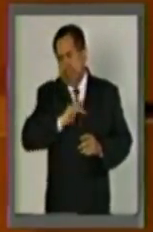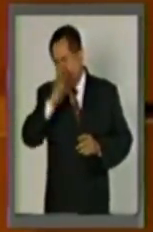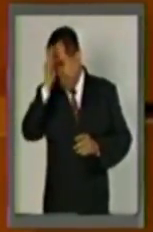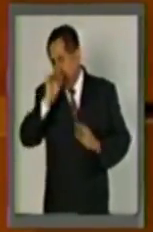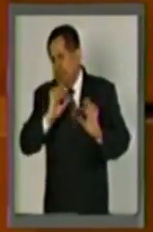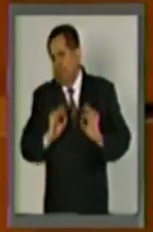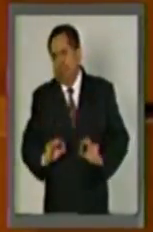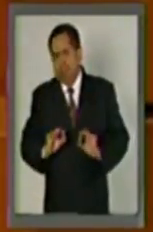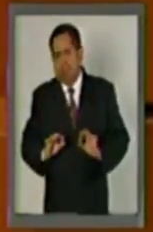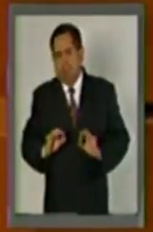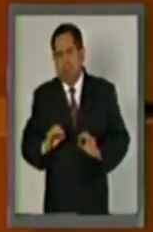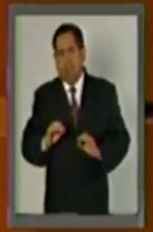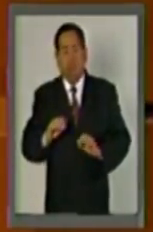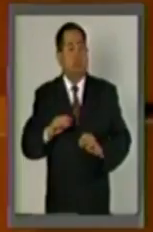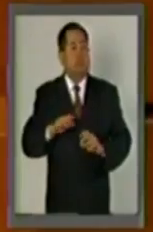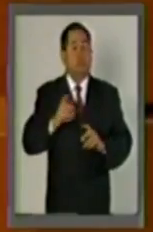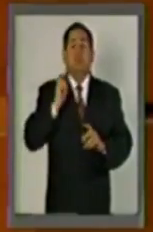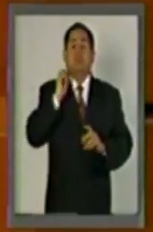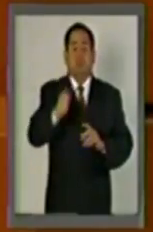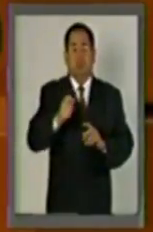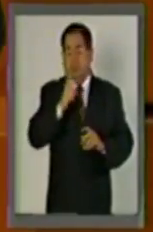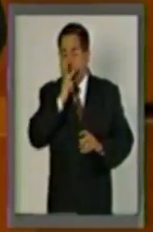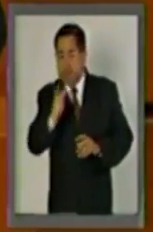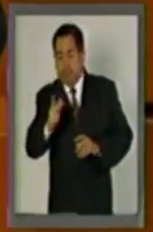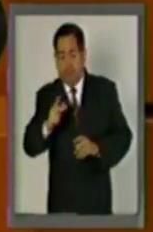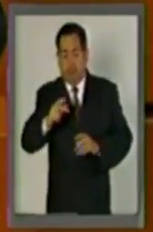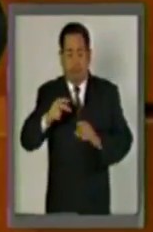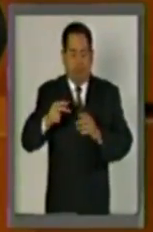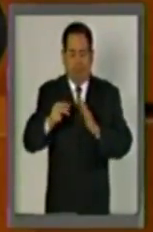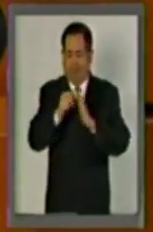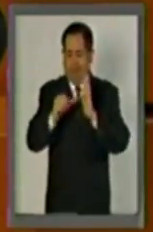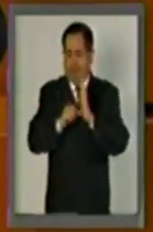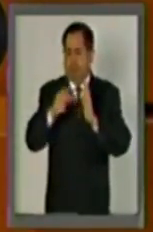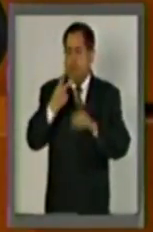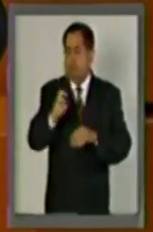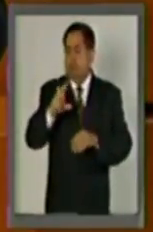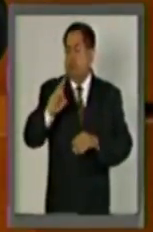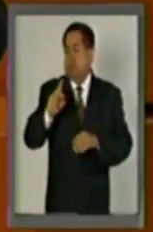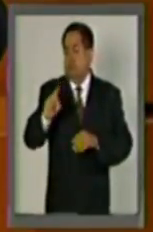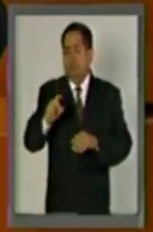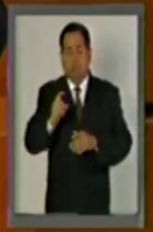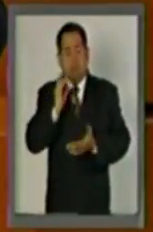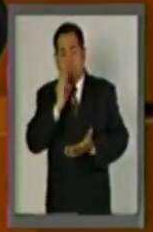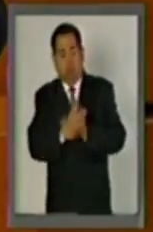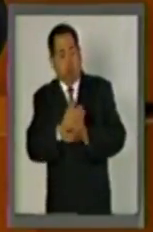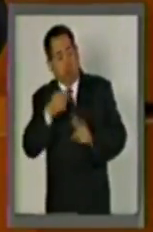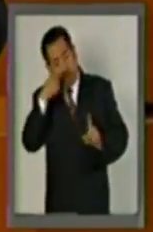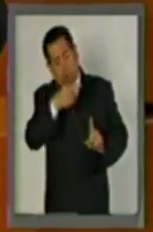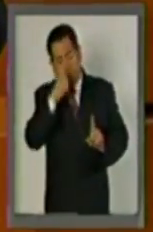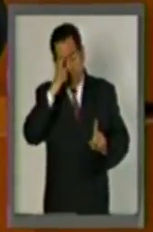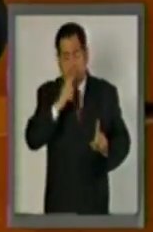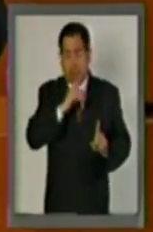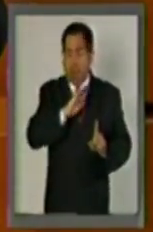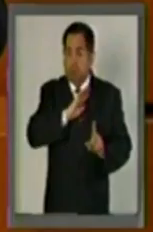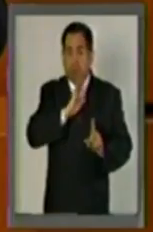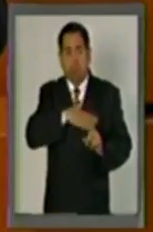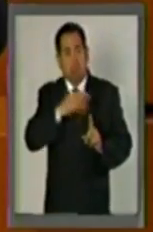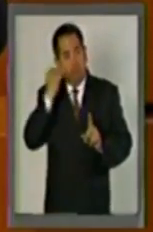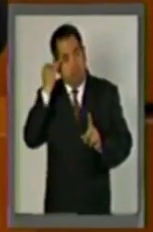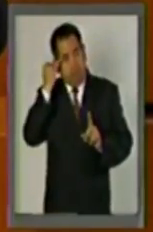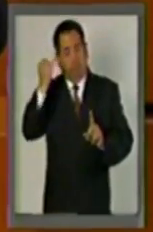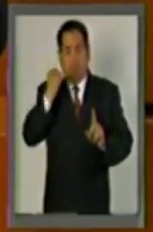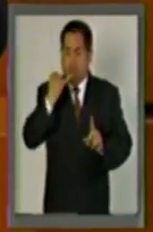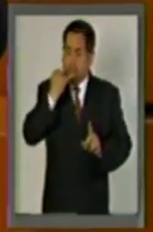que se pueda circunscribir el artículo 230 únicamente al precepto